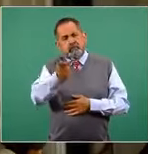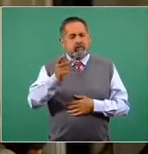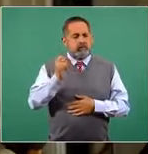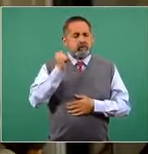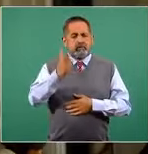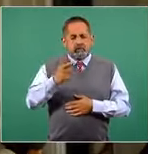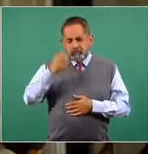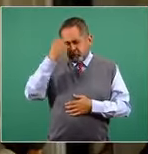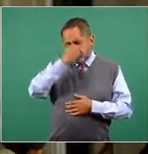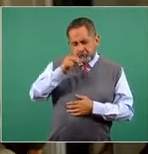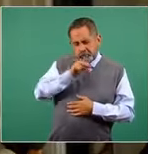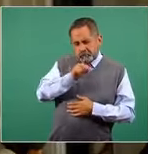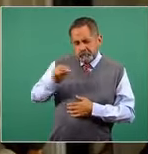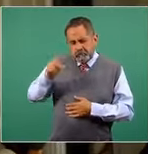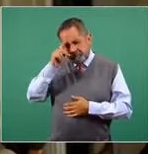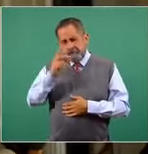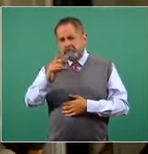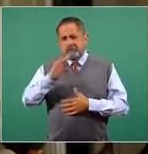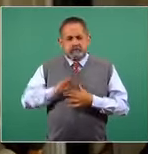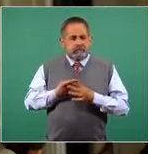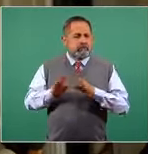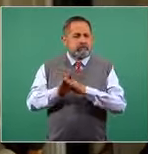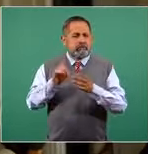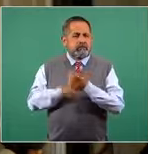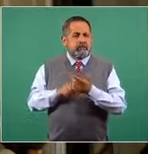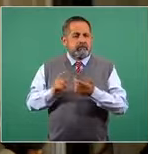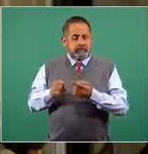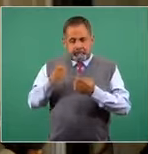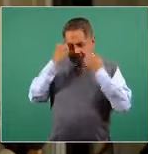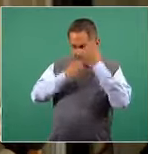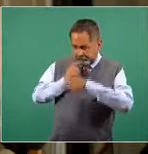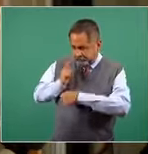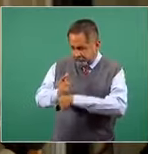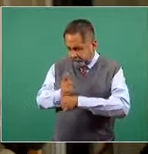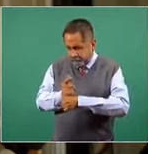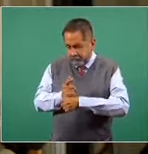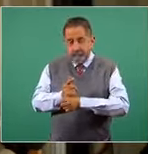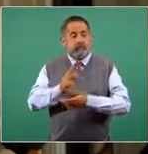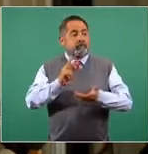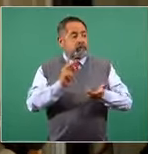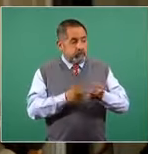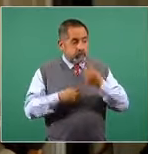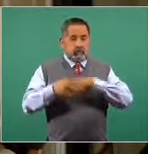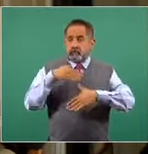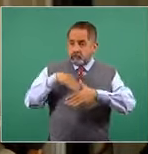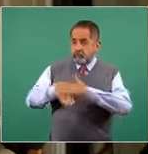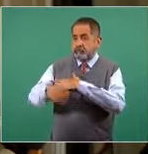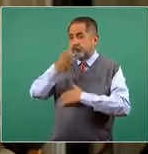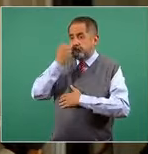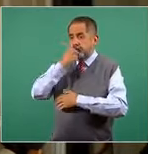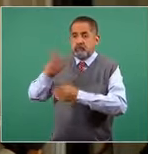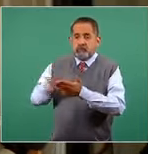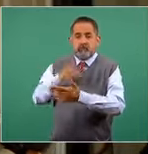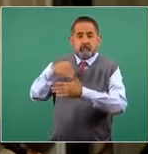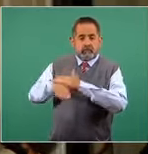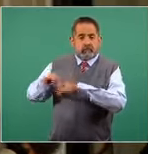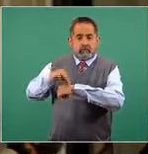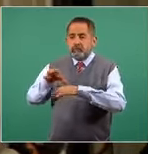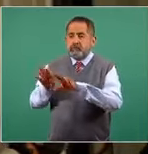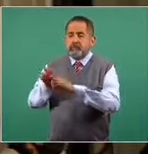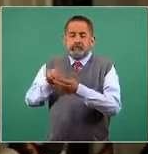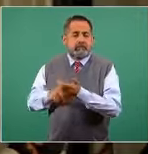han evaluado esto o qué nos podrían comentar con respecto a estos análisis y el regreso a clases próximas.